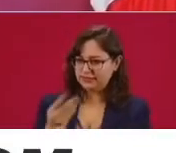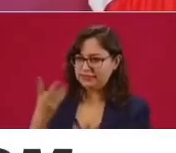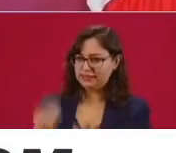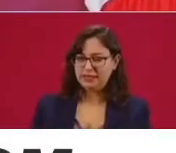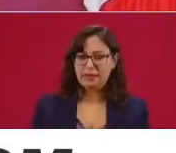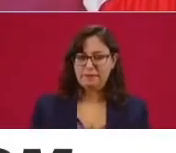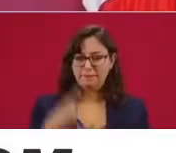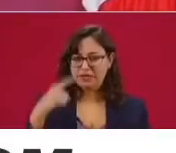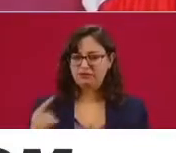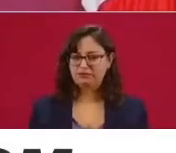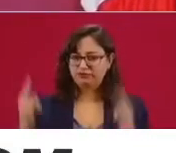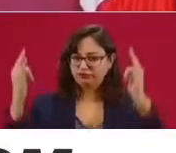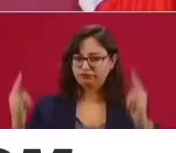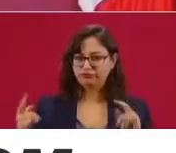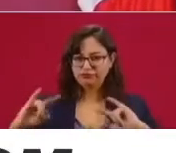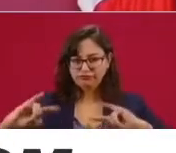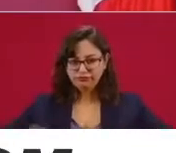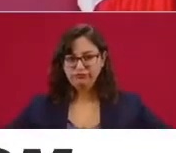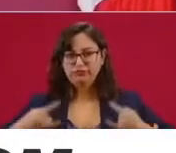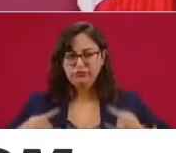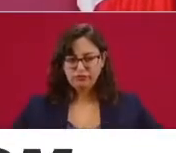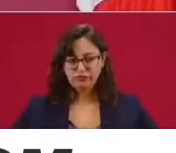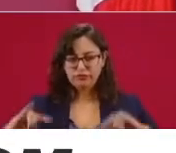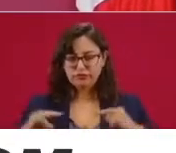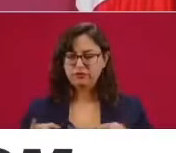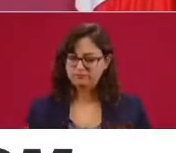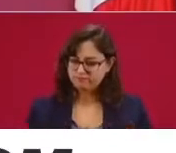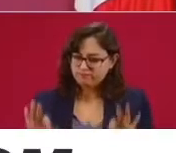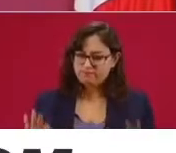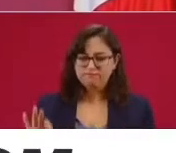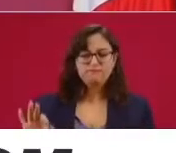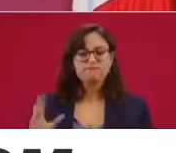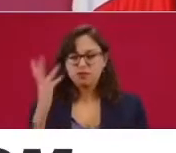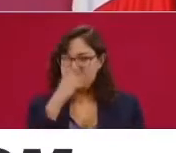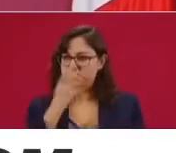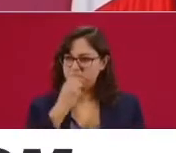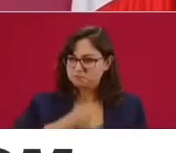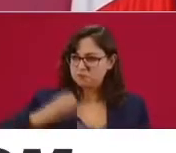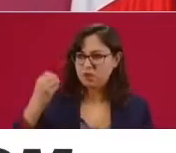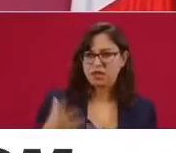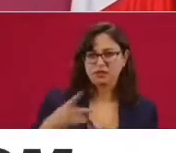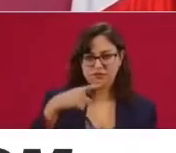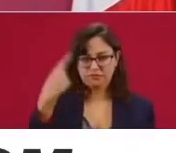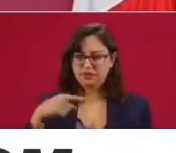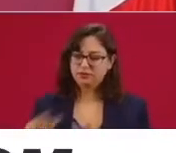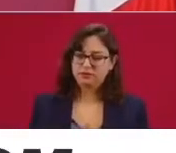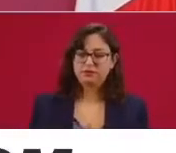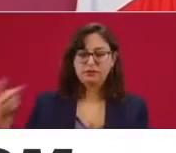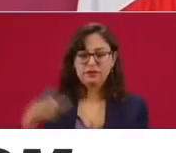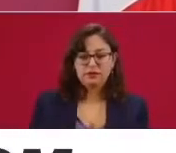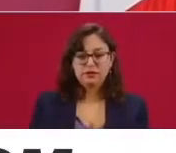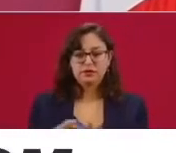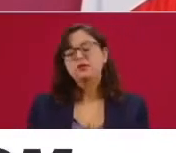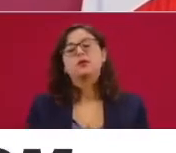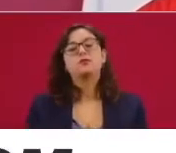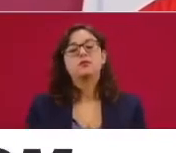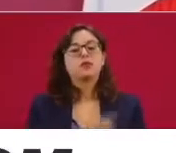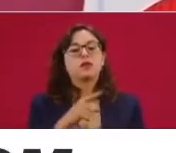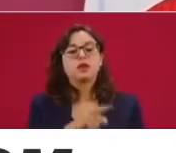el Libertador Bolívar, que se vengan aquí, porque el Reforma ya se convirtió en el